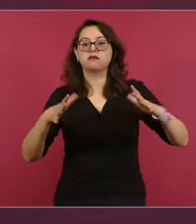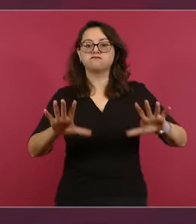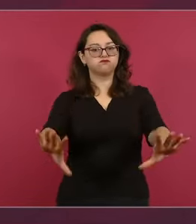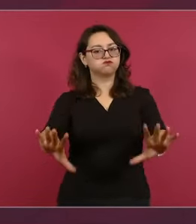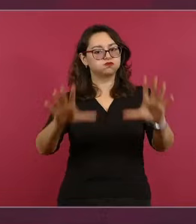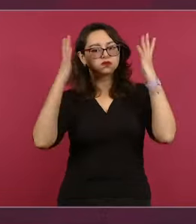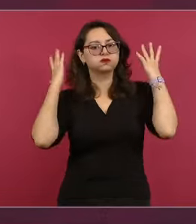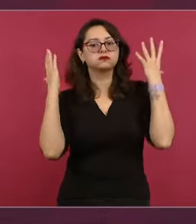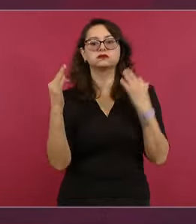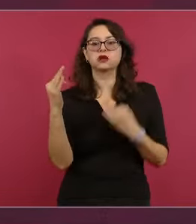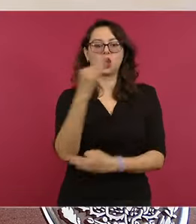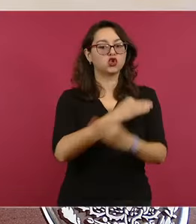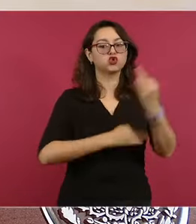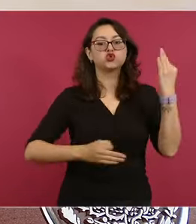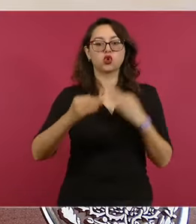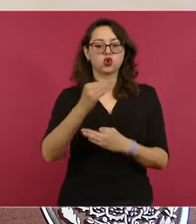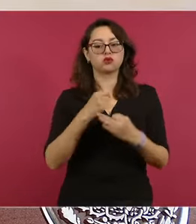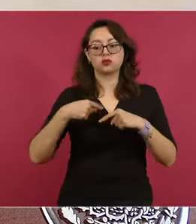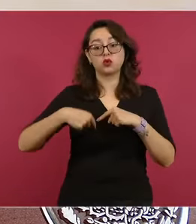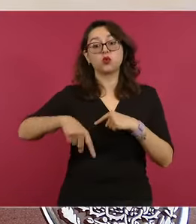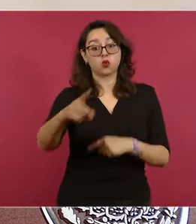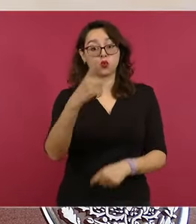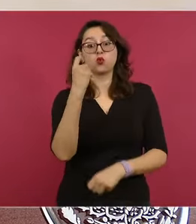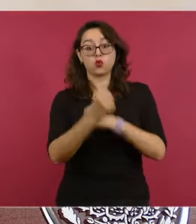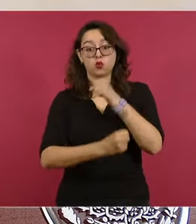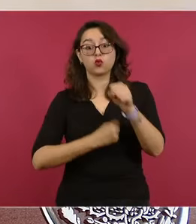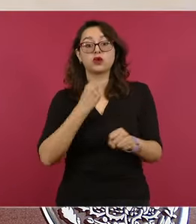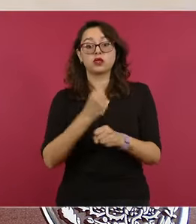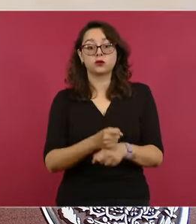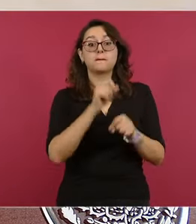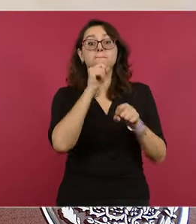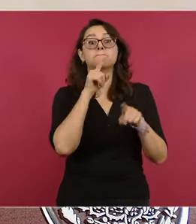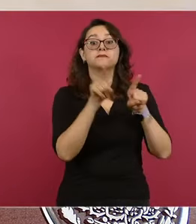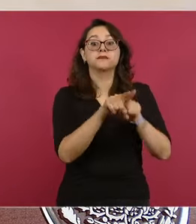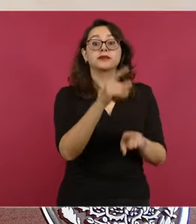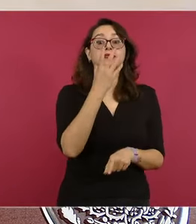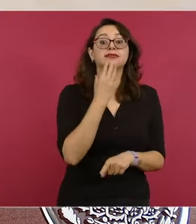Todo. Antes de que terminemos. Y lo mismo de Tepic